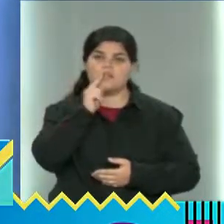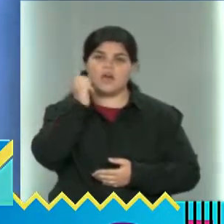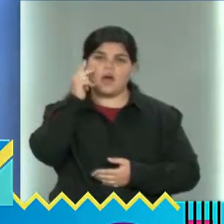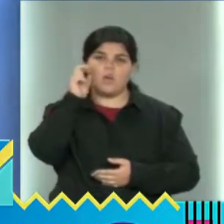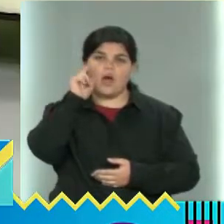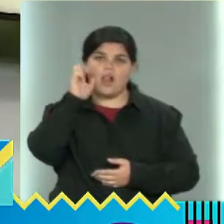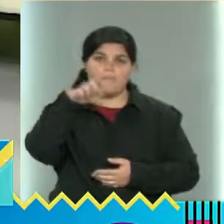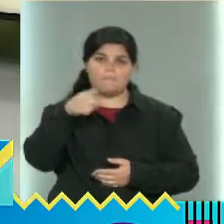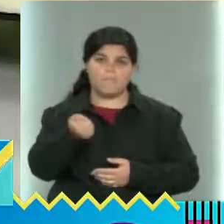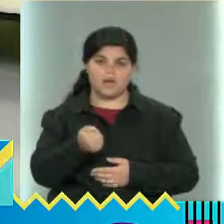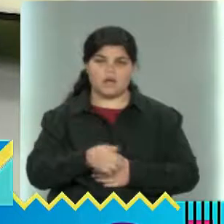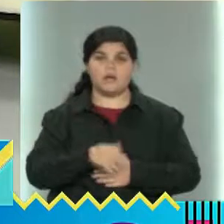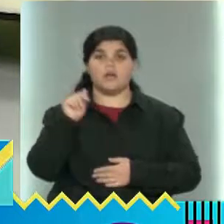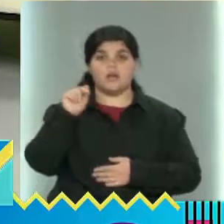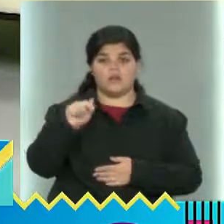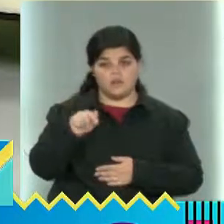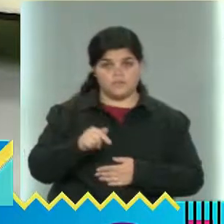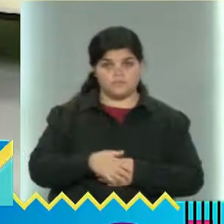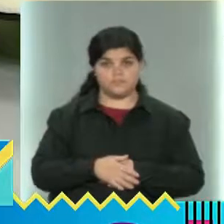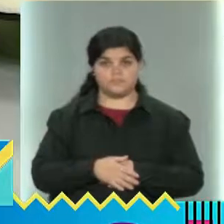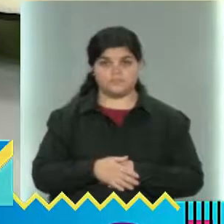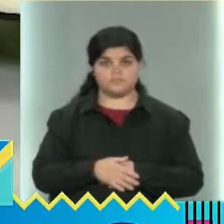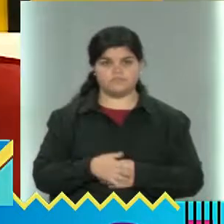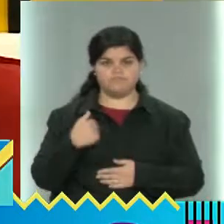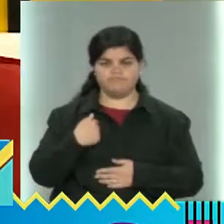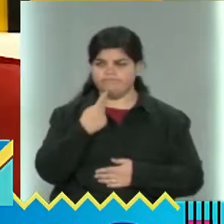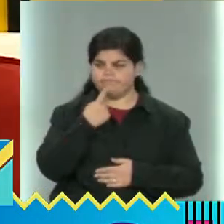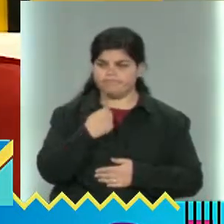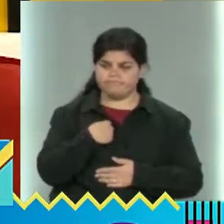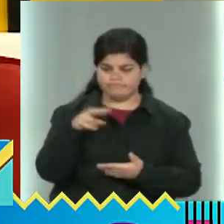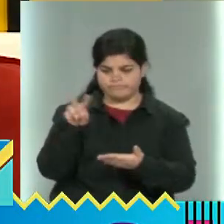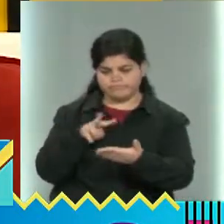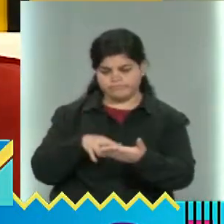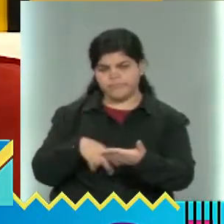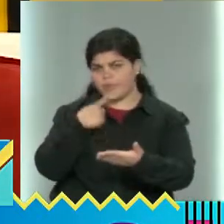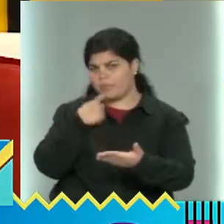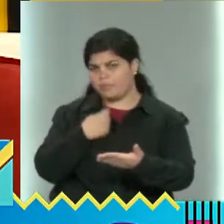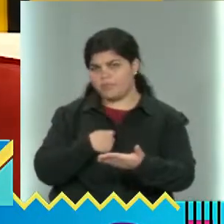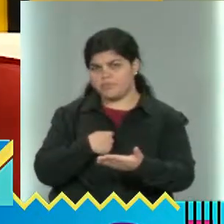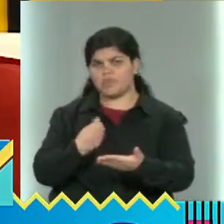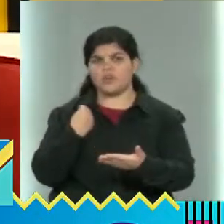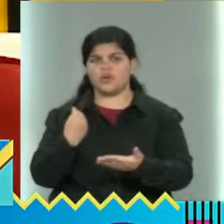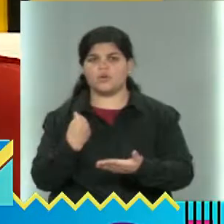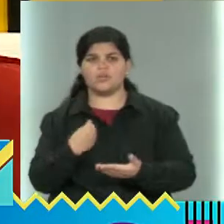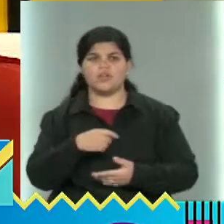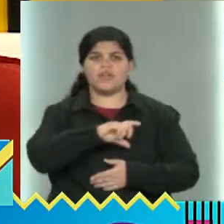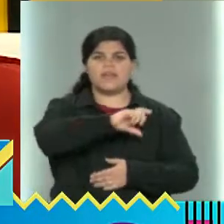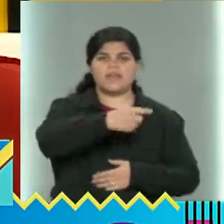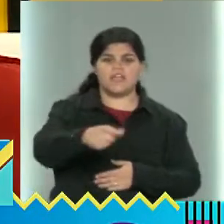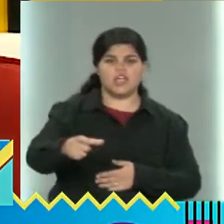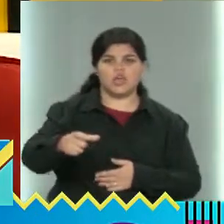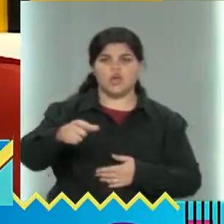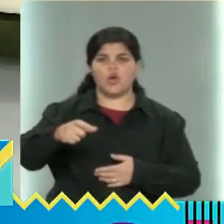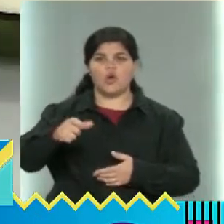yo que lo escuchaba me preguntaba, ¿cómo es que nombrando cosas tan simples, el río, la piedra, el árbol, nos